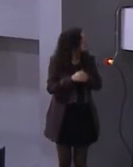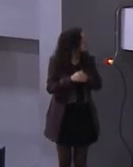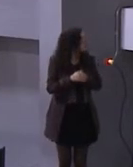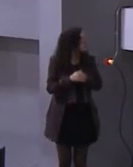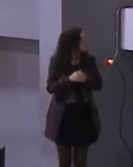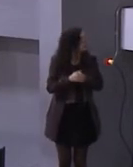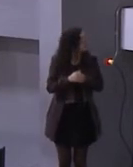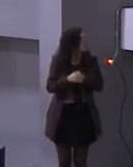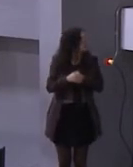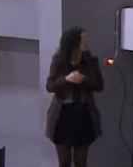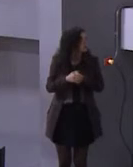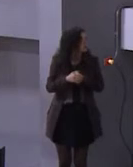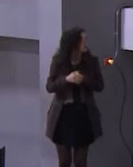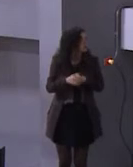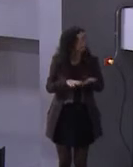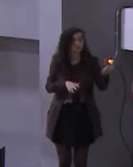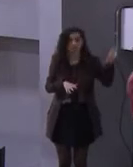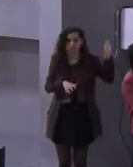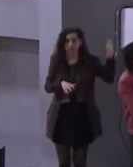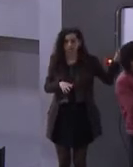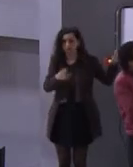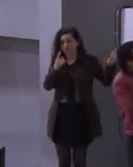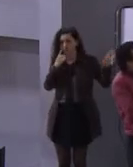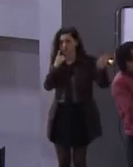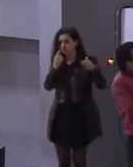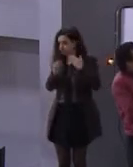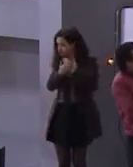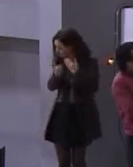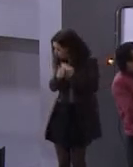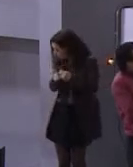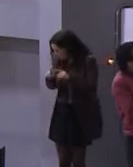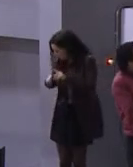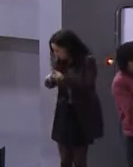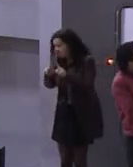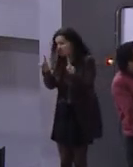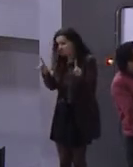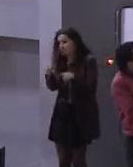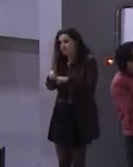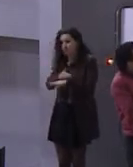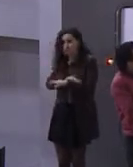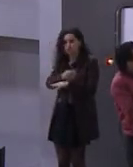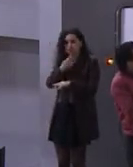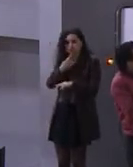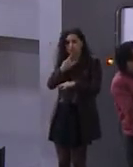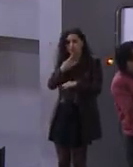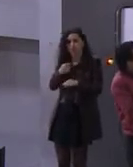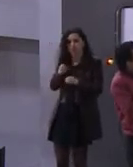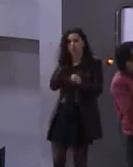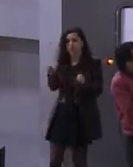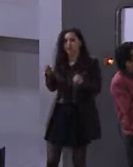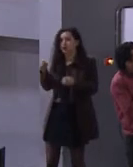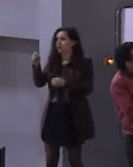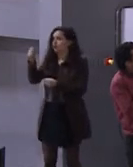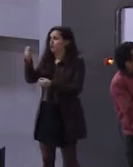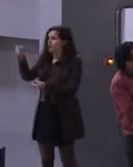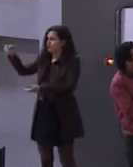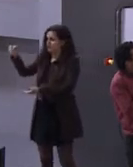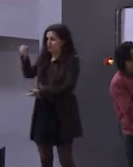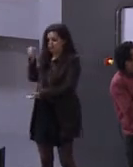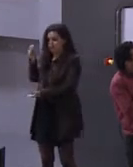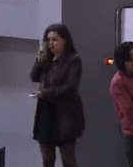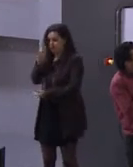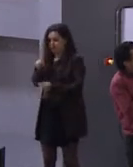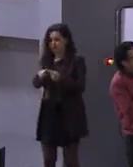Bueno, aquí está gráficamente entonces la diferencia, ¿sí? Lo que es la transferencia de la nación, los gastos